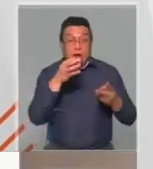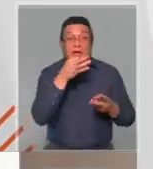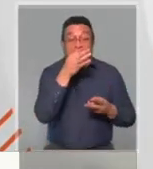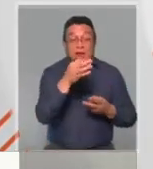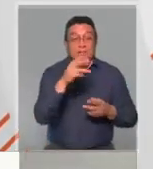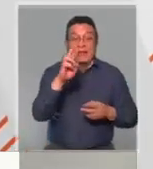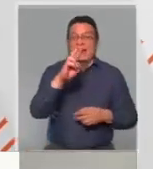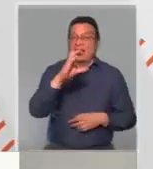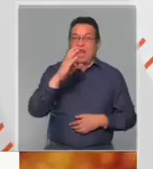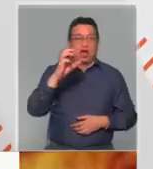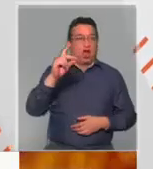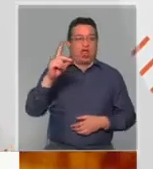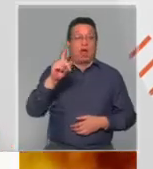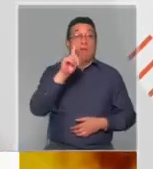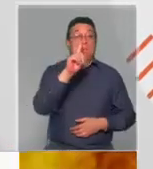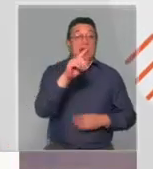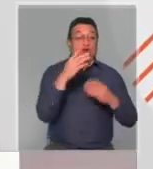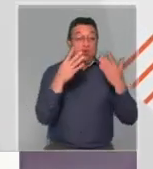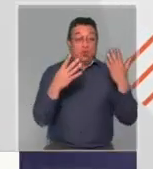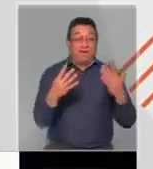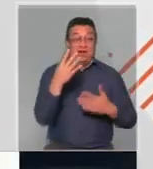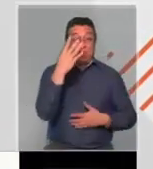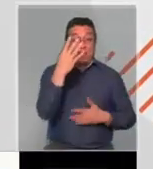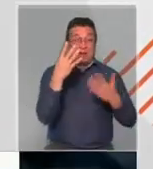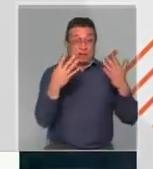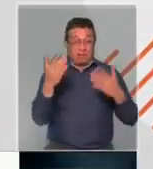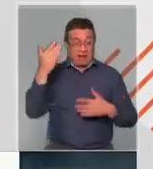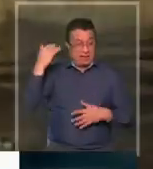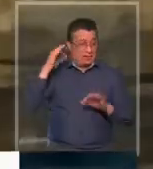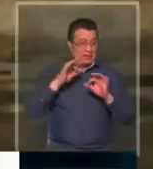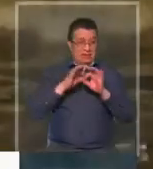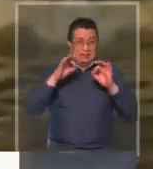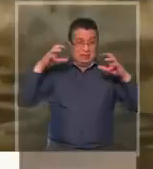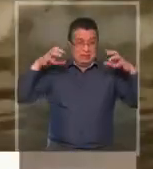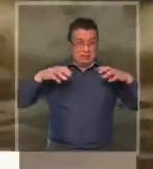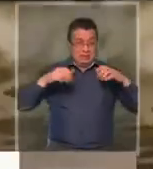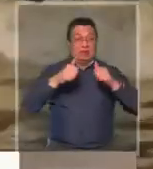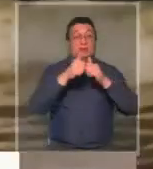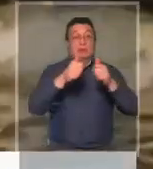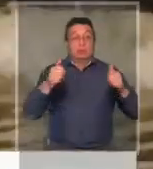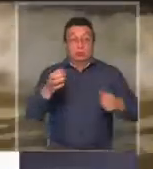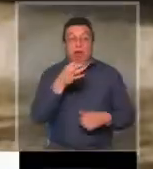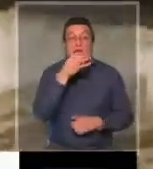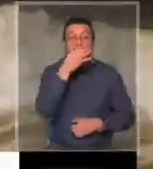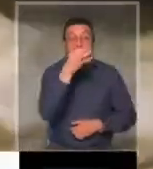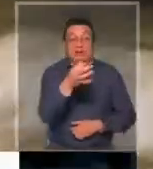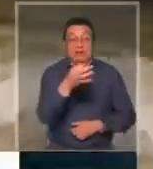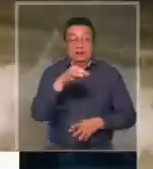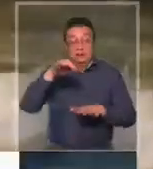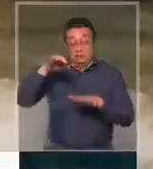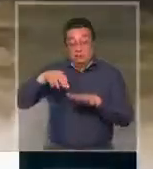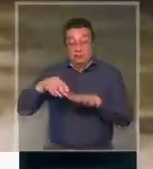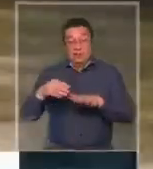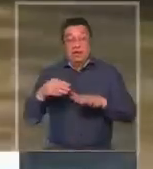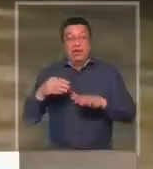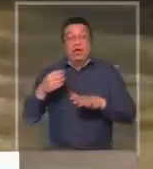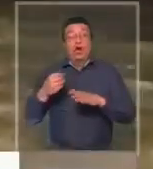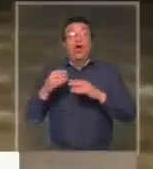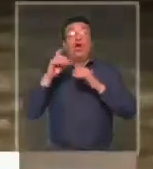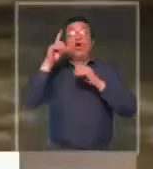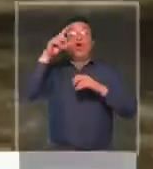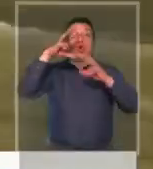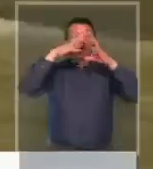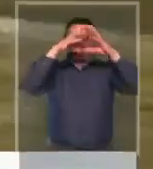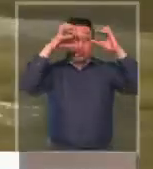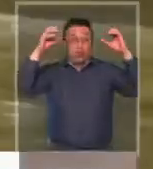un récord desde 1949. A su vez, las autoridades descartaron que la siembra o bombardeo de nubes, una